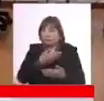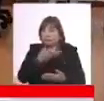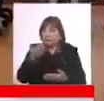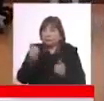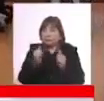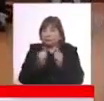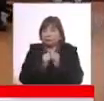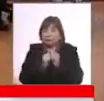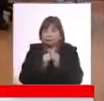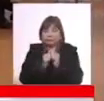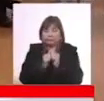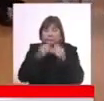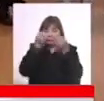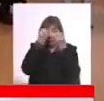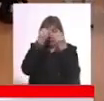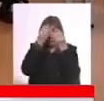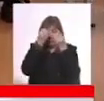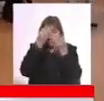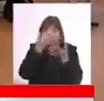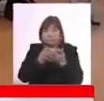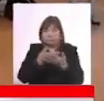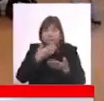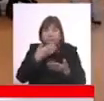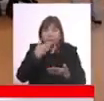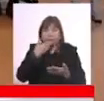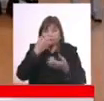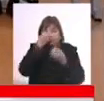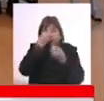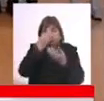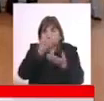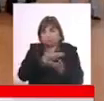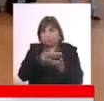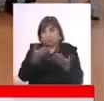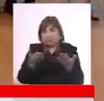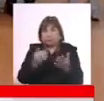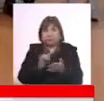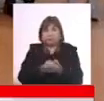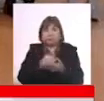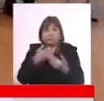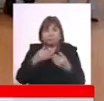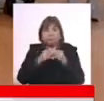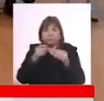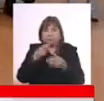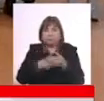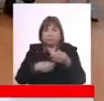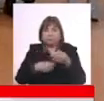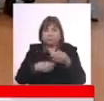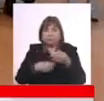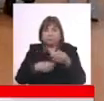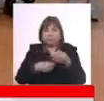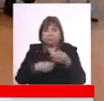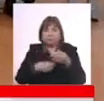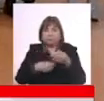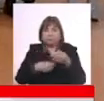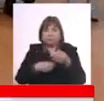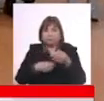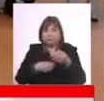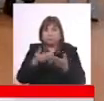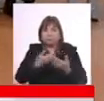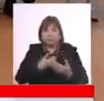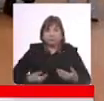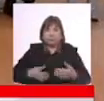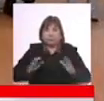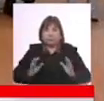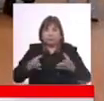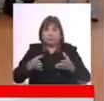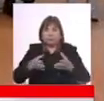ustedes que informen a quienes tengan que informar que el presupuesto en cuenta general de la República, del Congreso